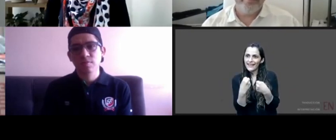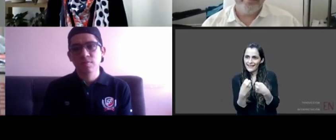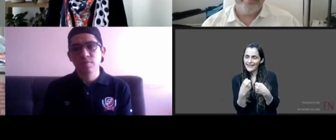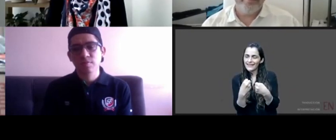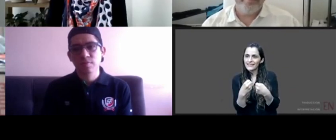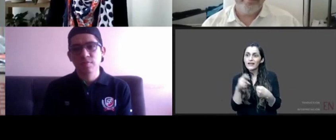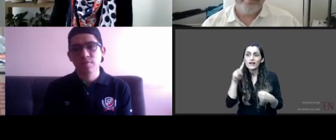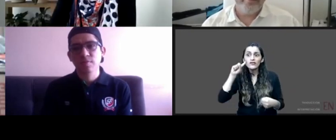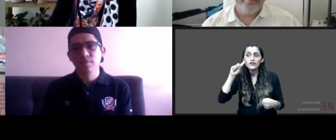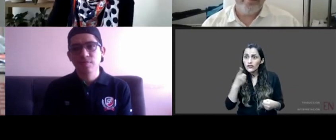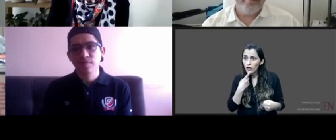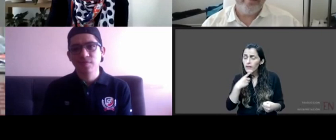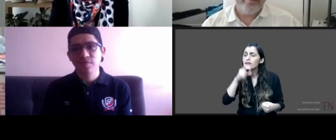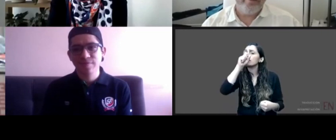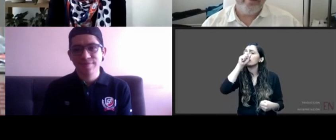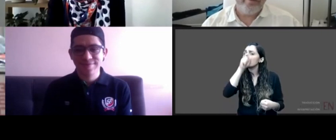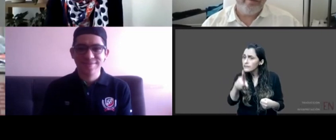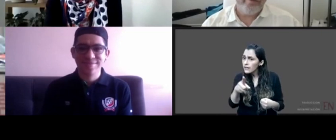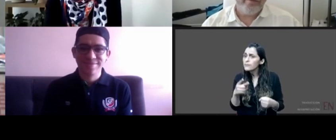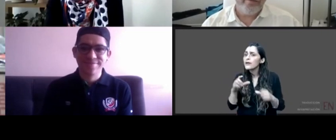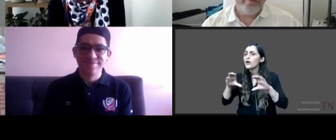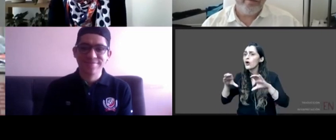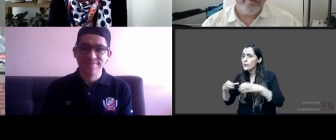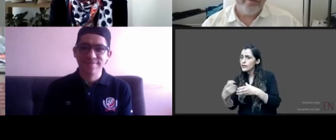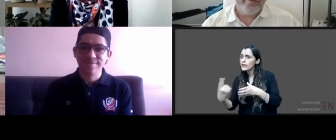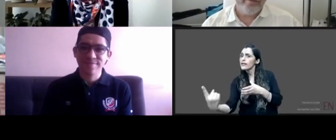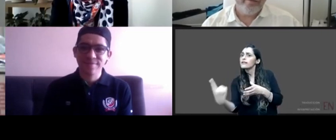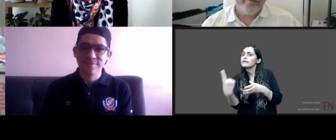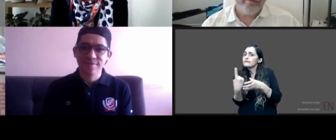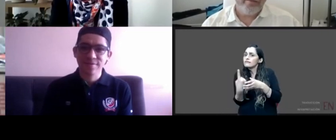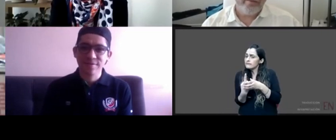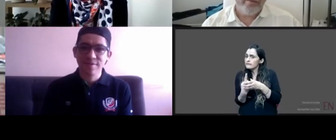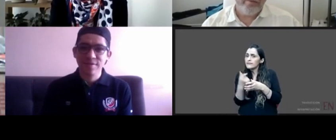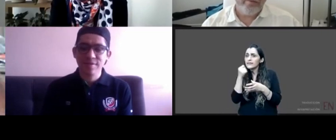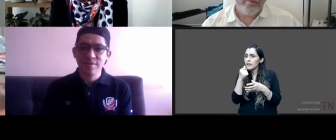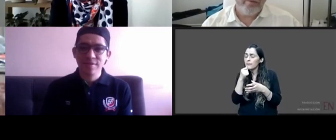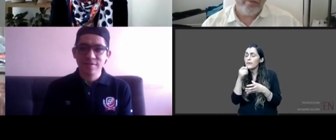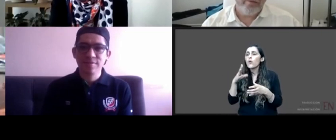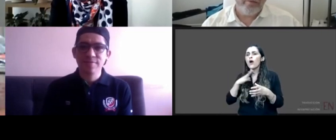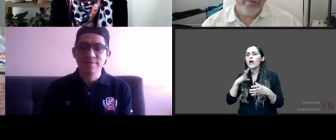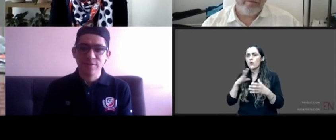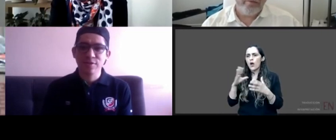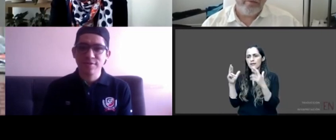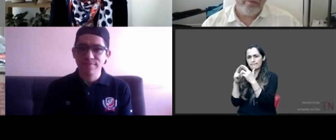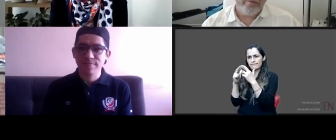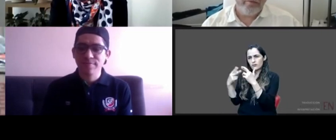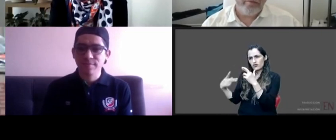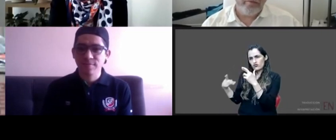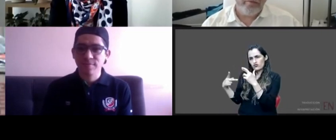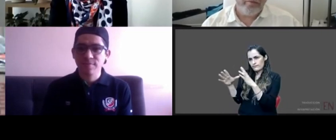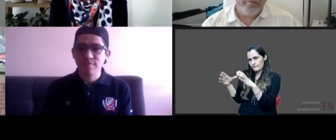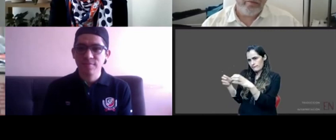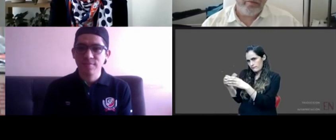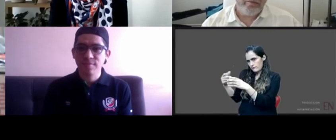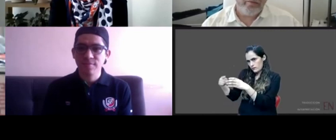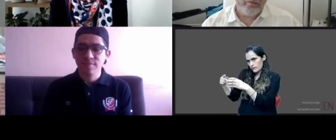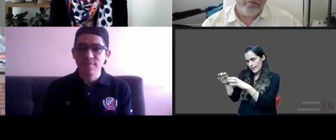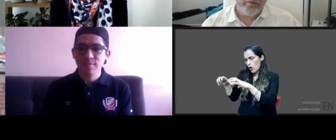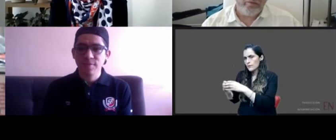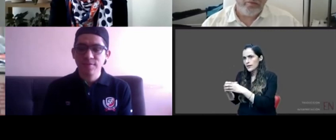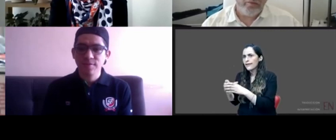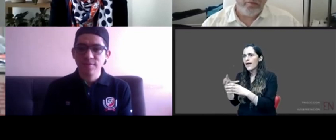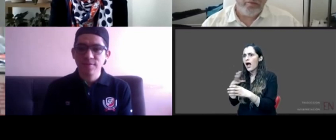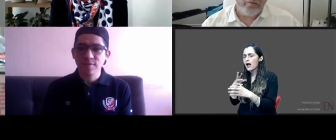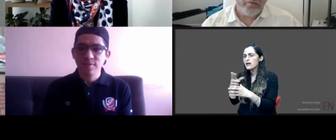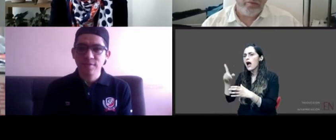todo momento. Cuando tenemos, ritualizamos el agua, o hay